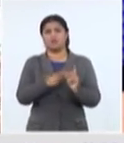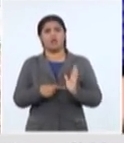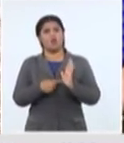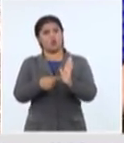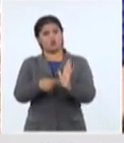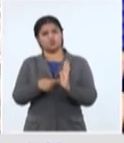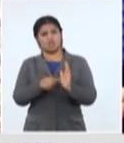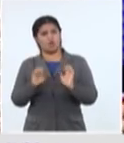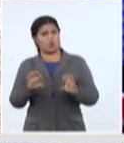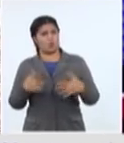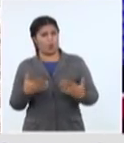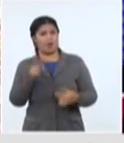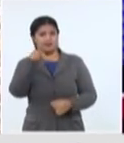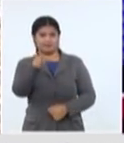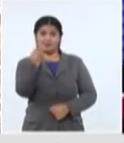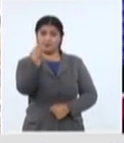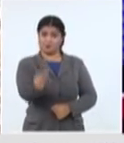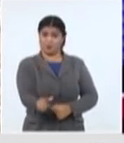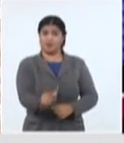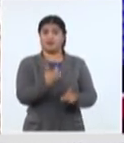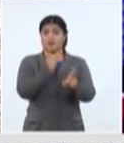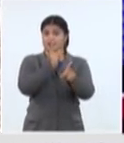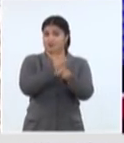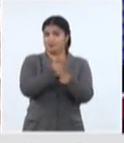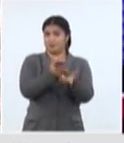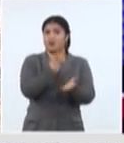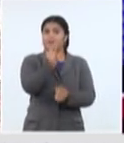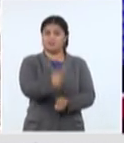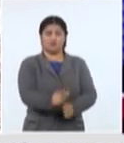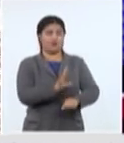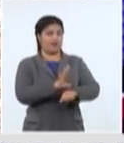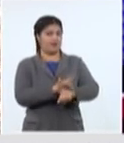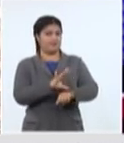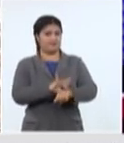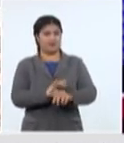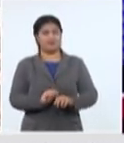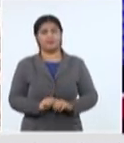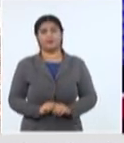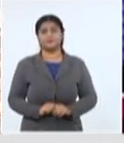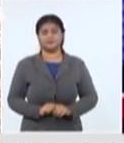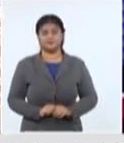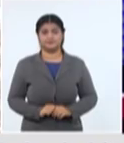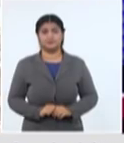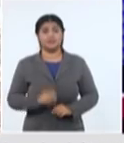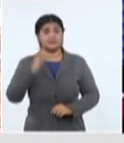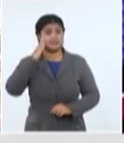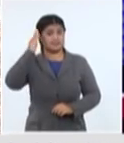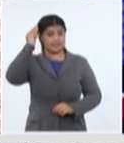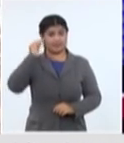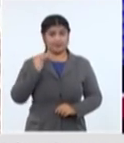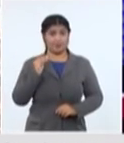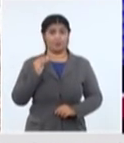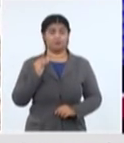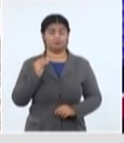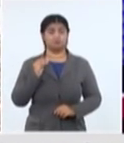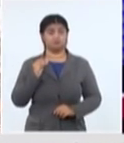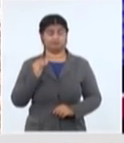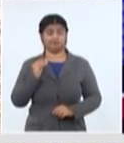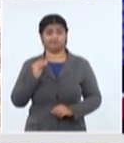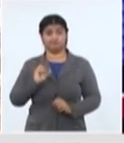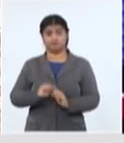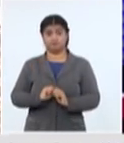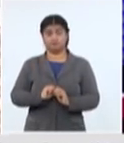quedan después de padecer la COVID-19? Sabemos que las secuelas son severas y me imagino que en los pacientes